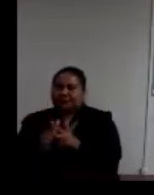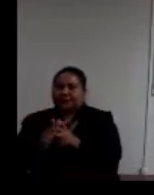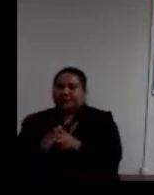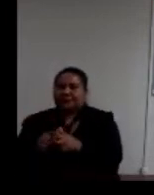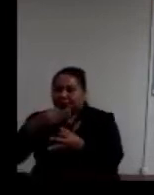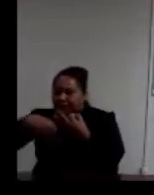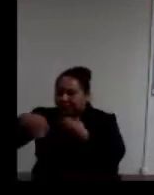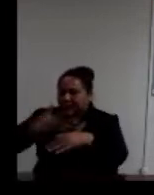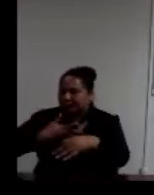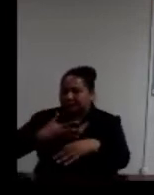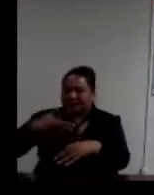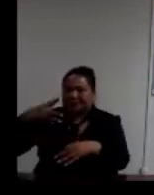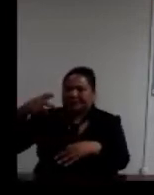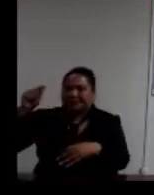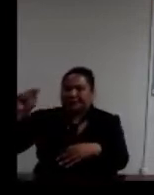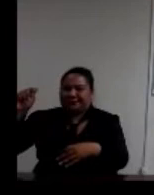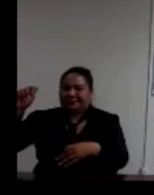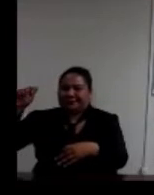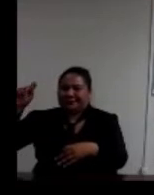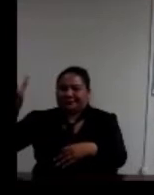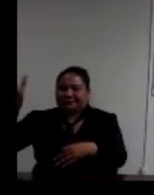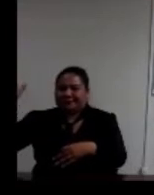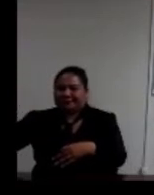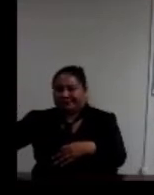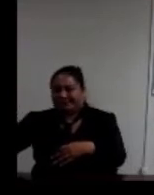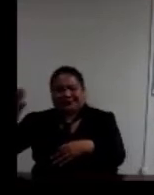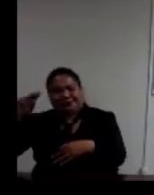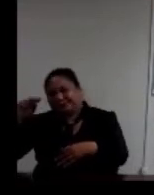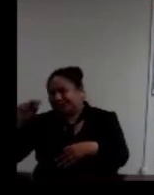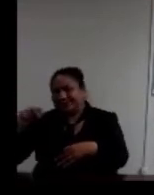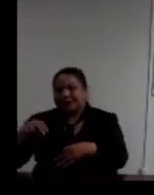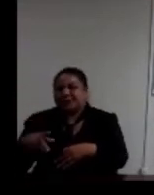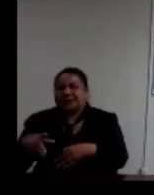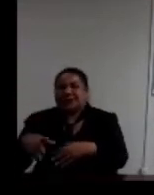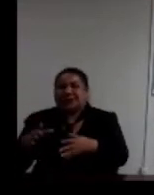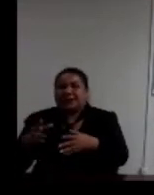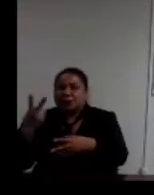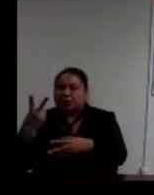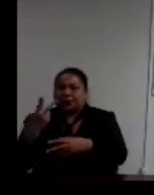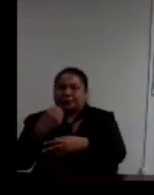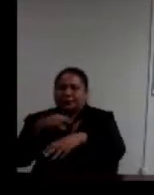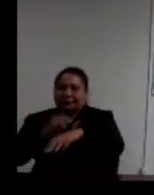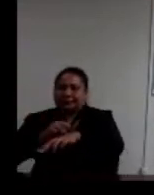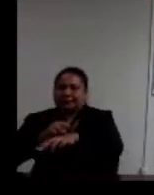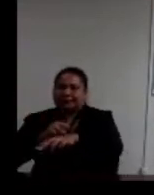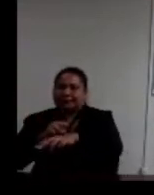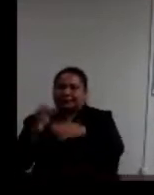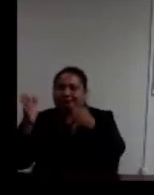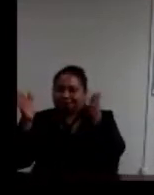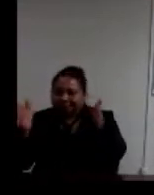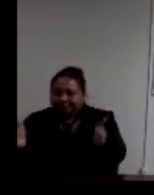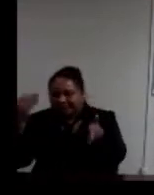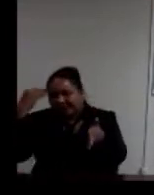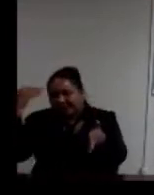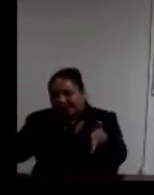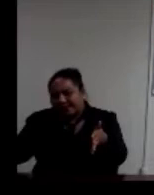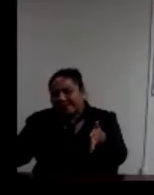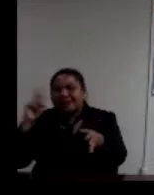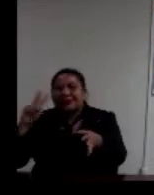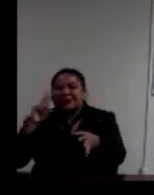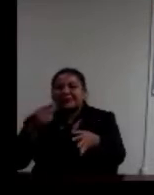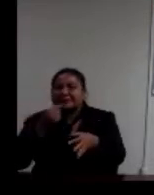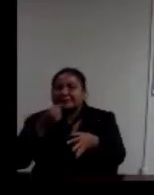TDA. Entonces, no, simplemente están en un periodo de ajuste después de un periodo de confinamiento.